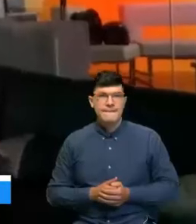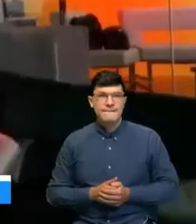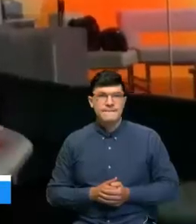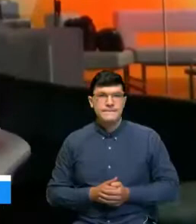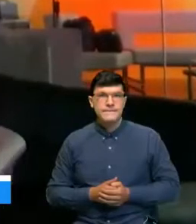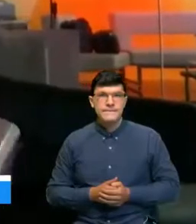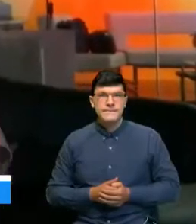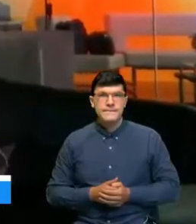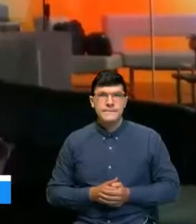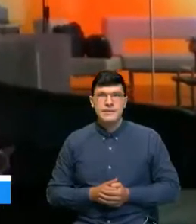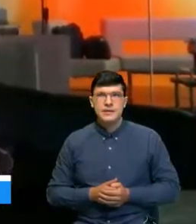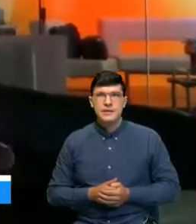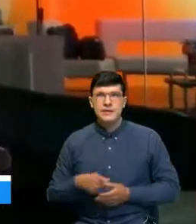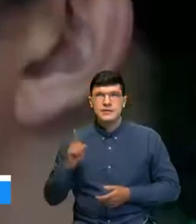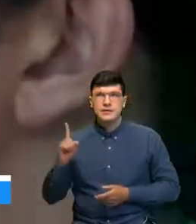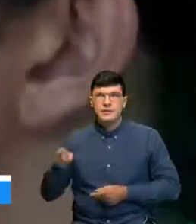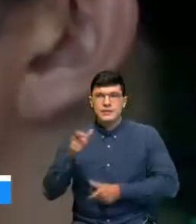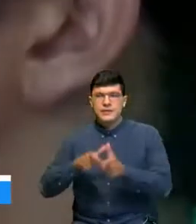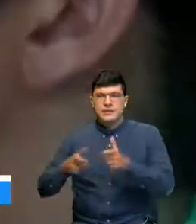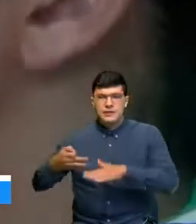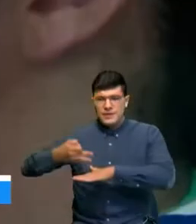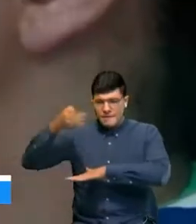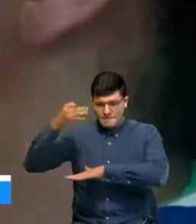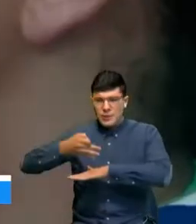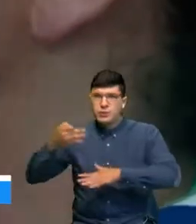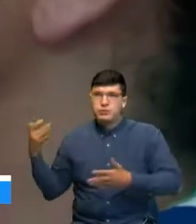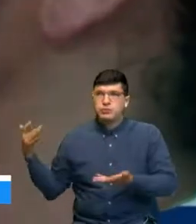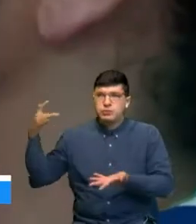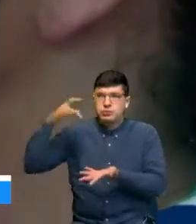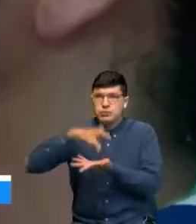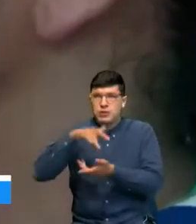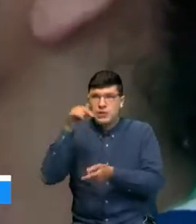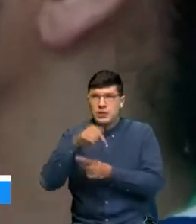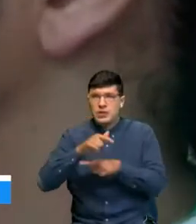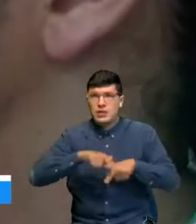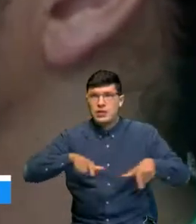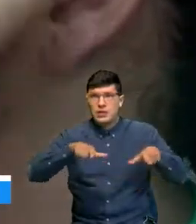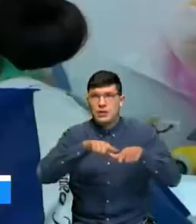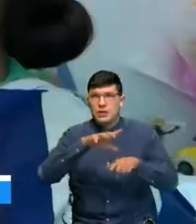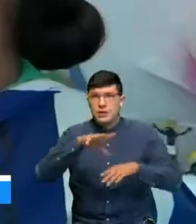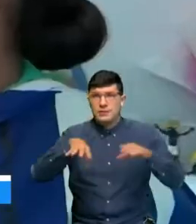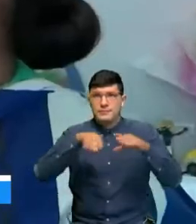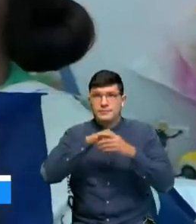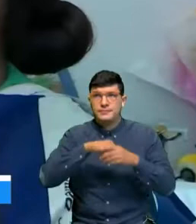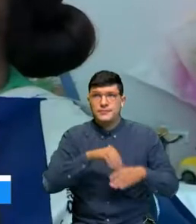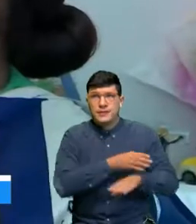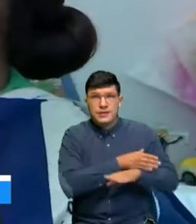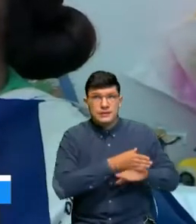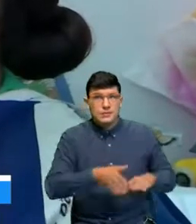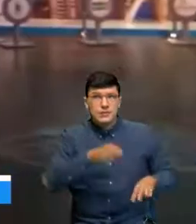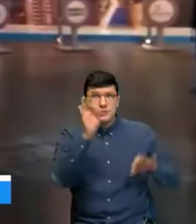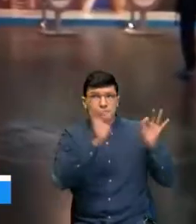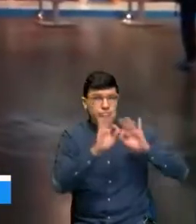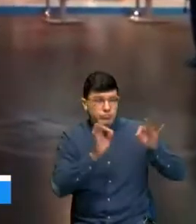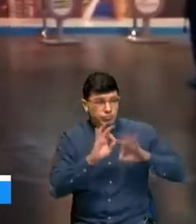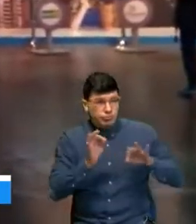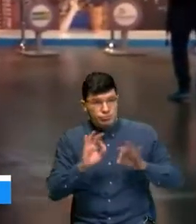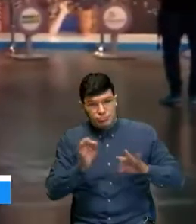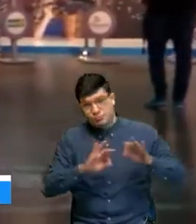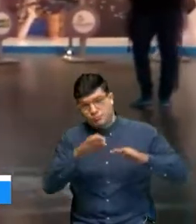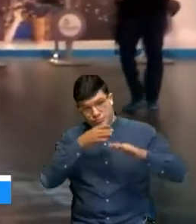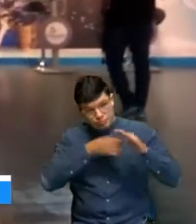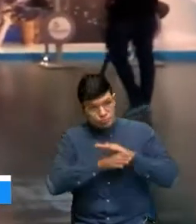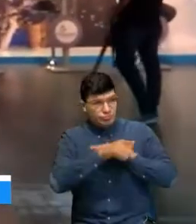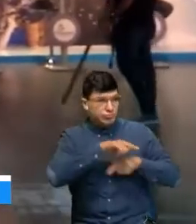muy puntuales llegaron los candidatos a las instalaciones del canal tro luego del respectivo reto que ingresaron al estudio